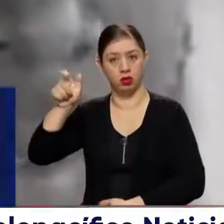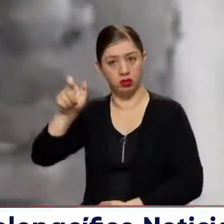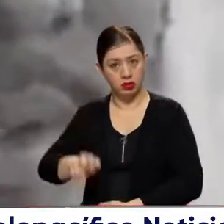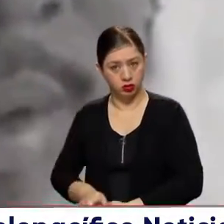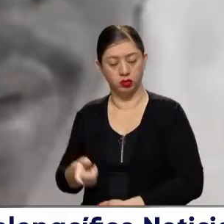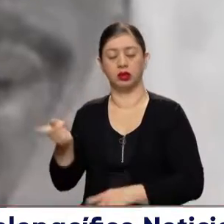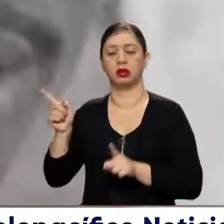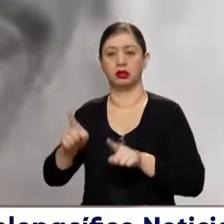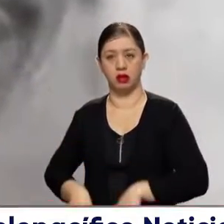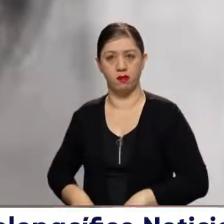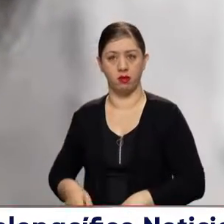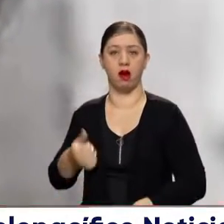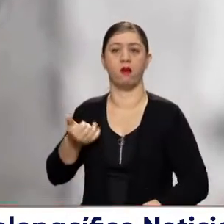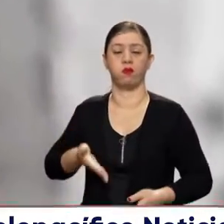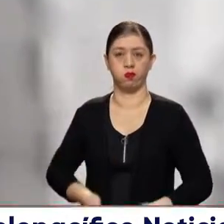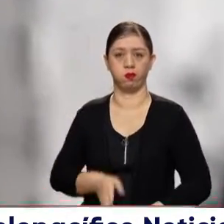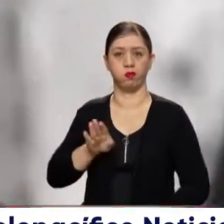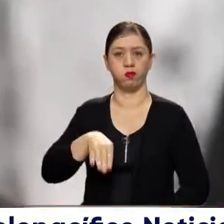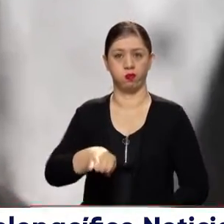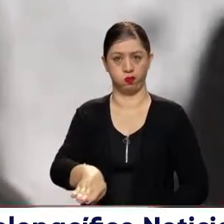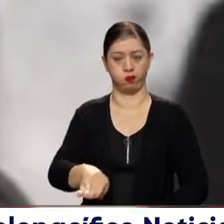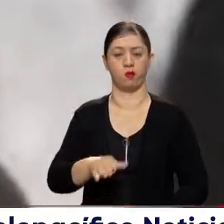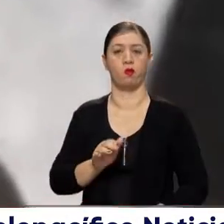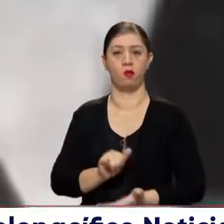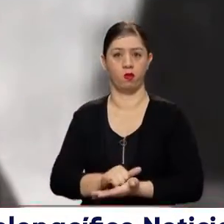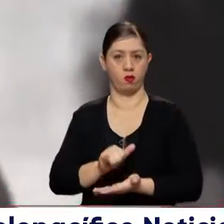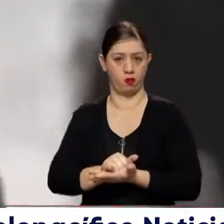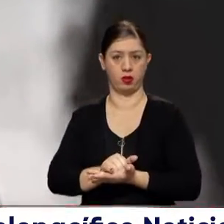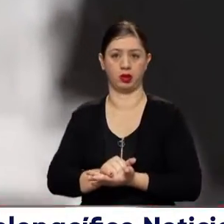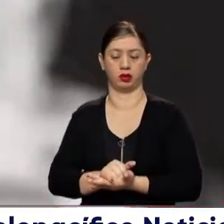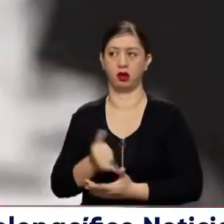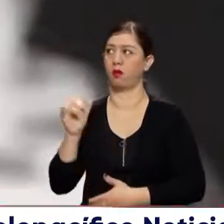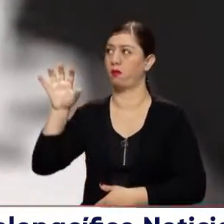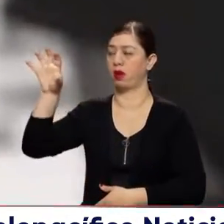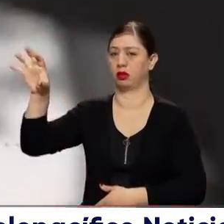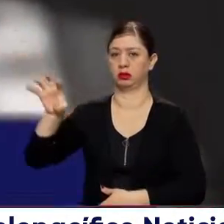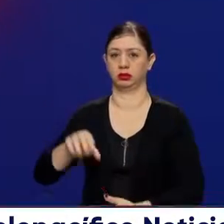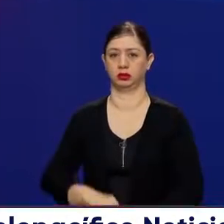una persona oriunda del distrito de Buenaventura en el exterior.